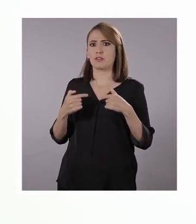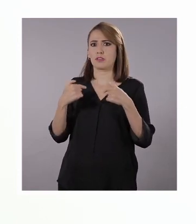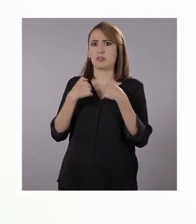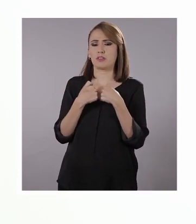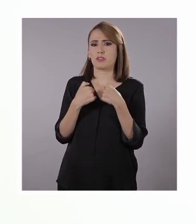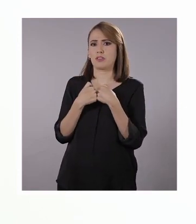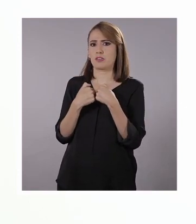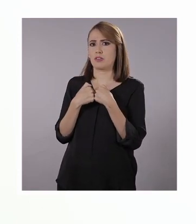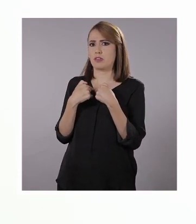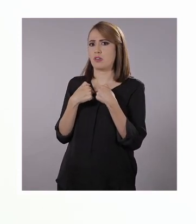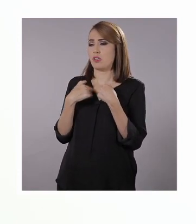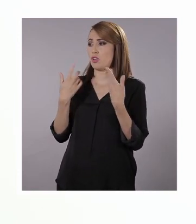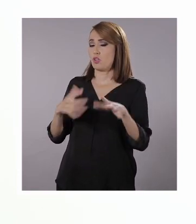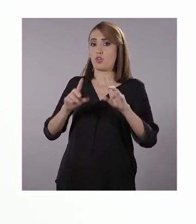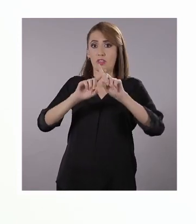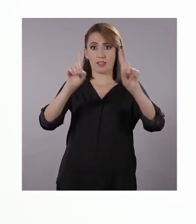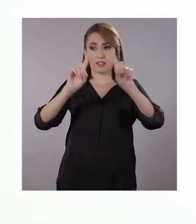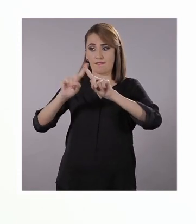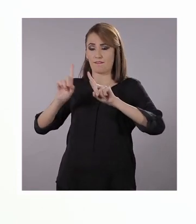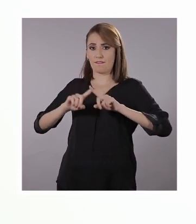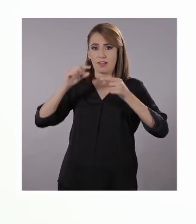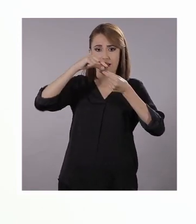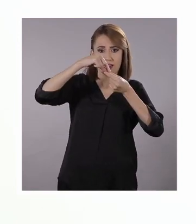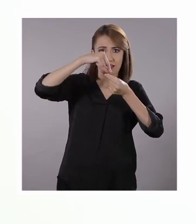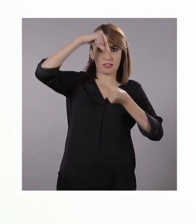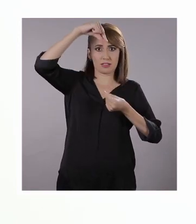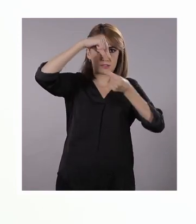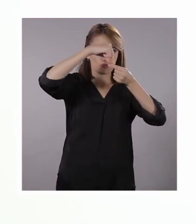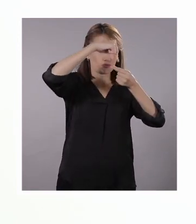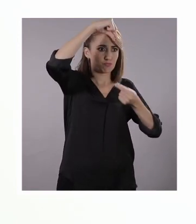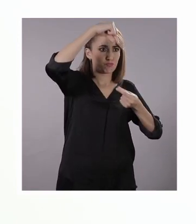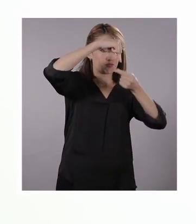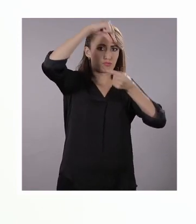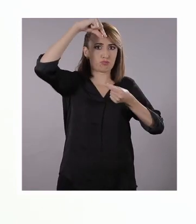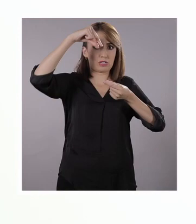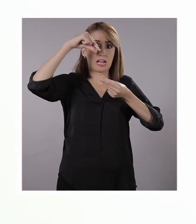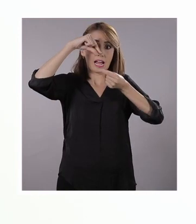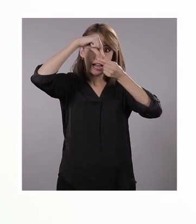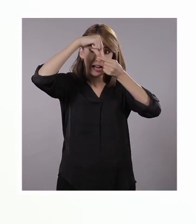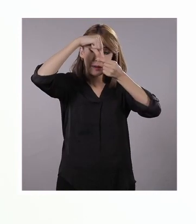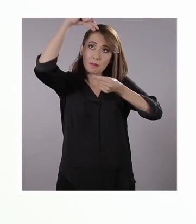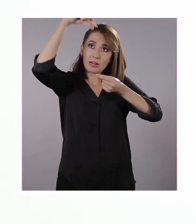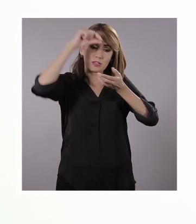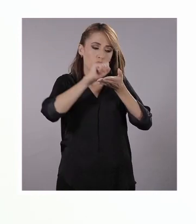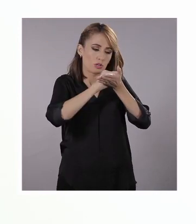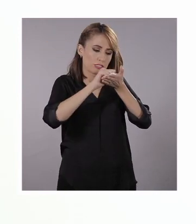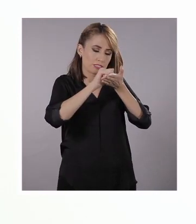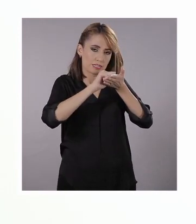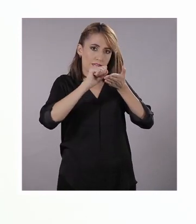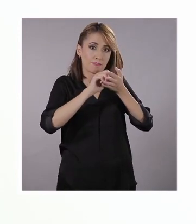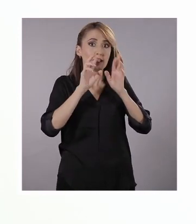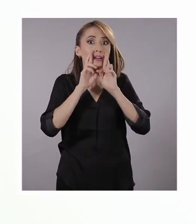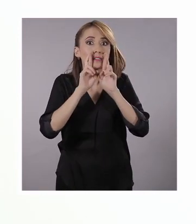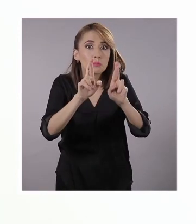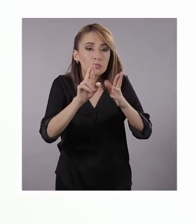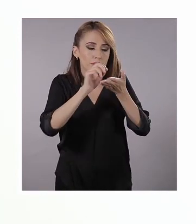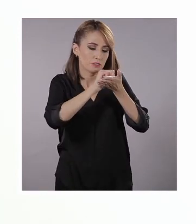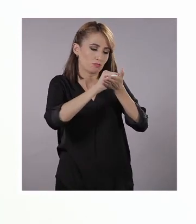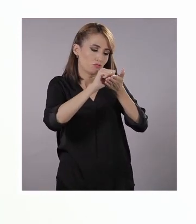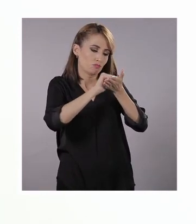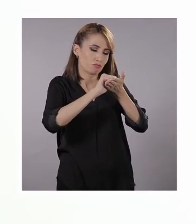bien. Tengo diferentes palitos en los cuales tengo respuestas de un patrón de las sucesiones